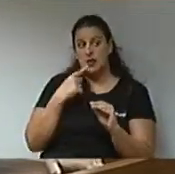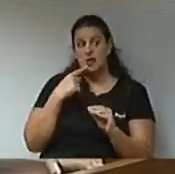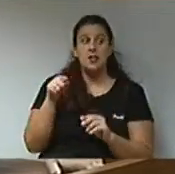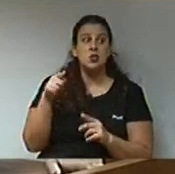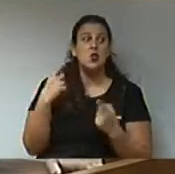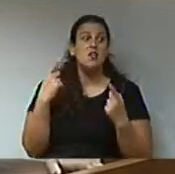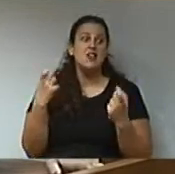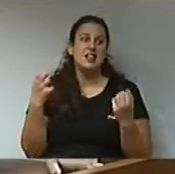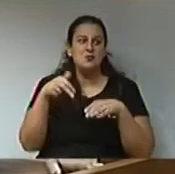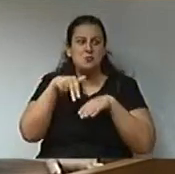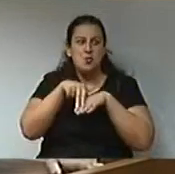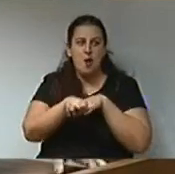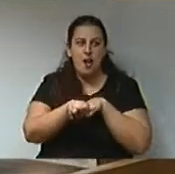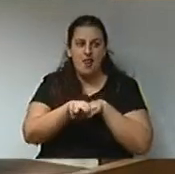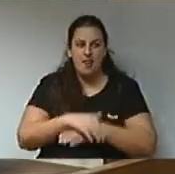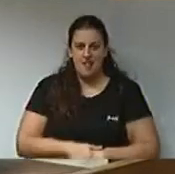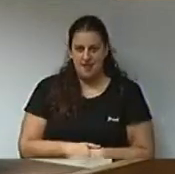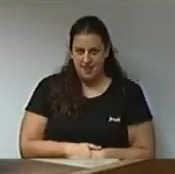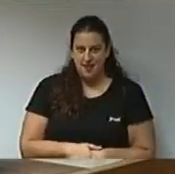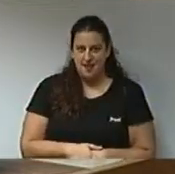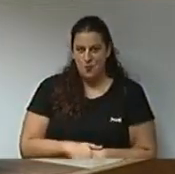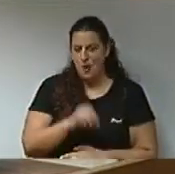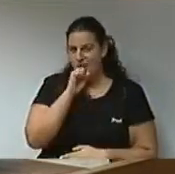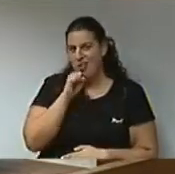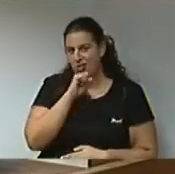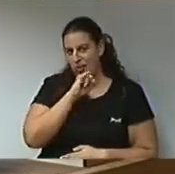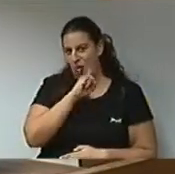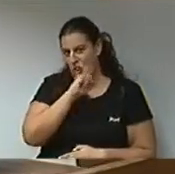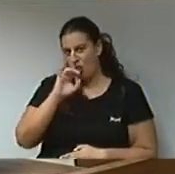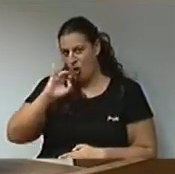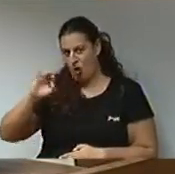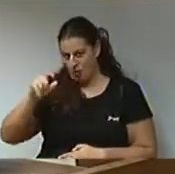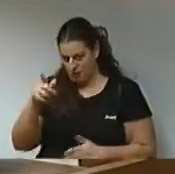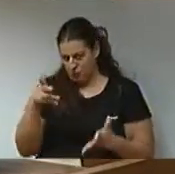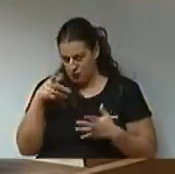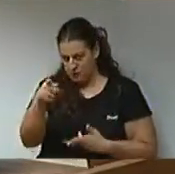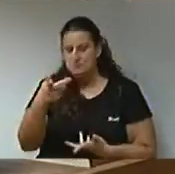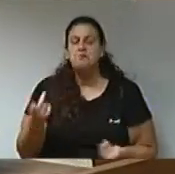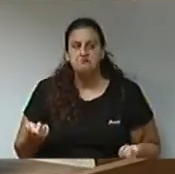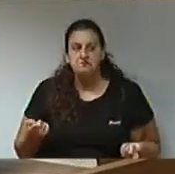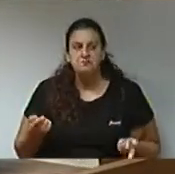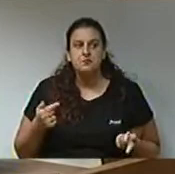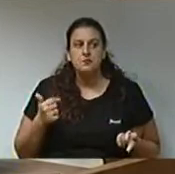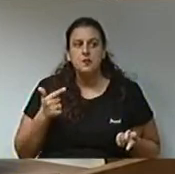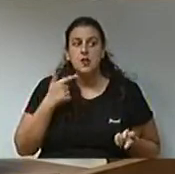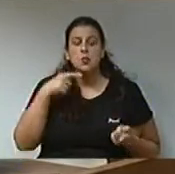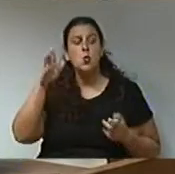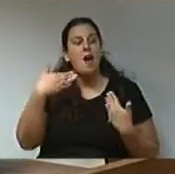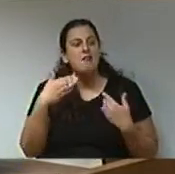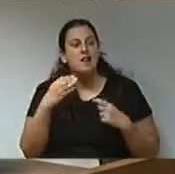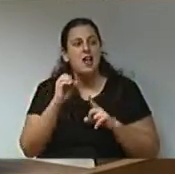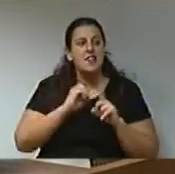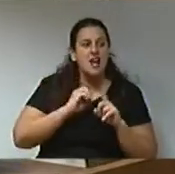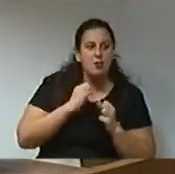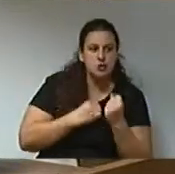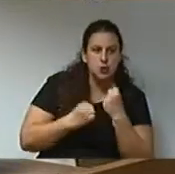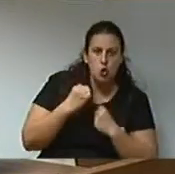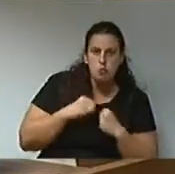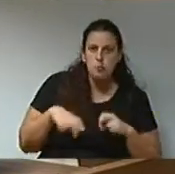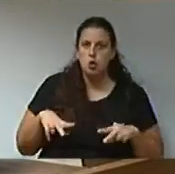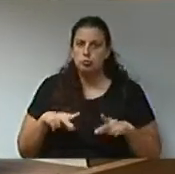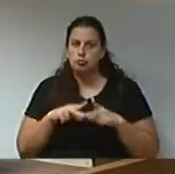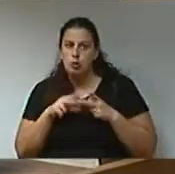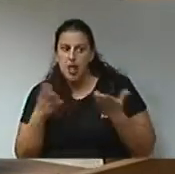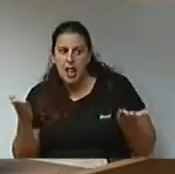faltado un tobogán. Y es que, efectivamente, ha hablado de indicadores económicos, de indicadores